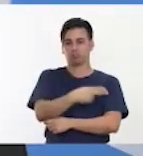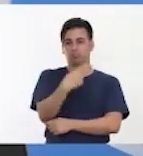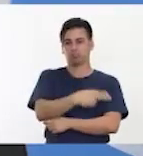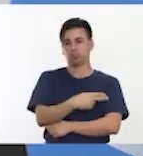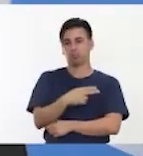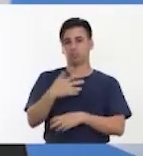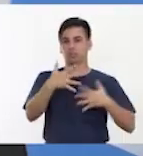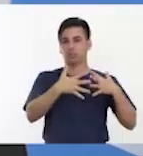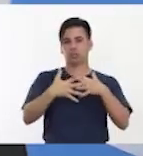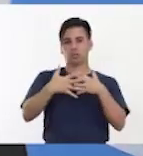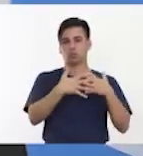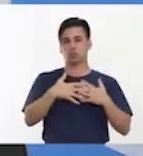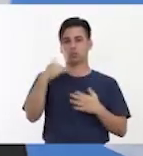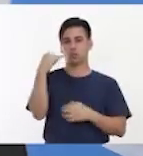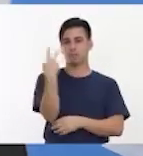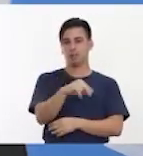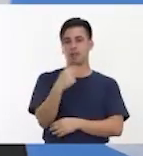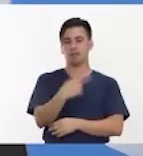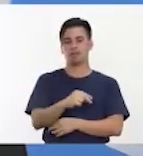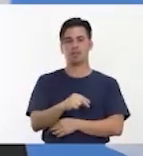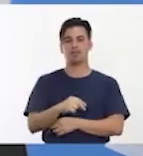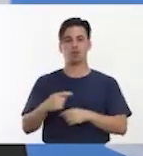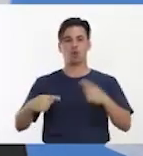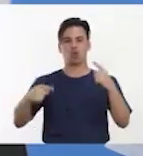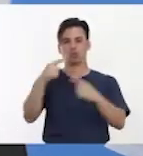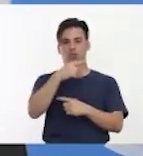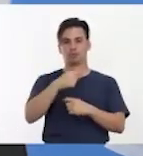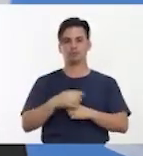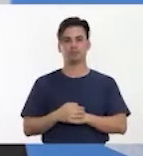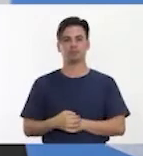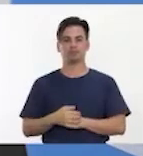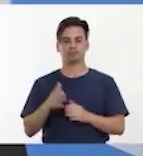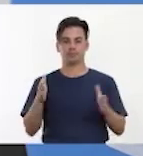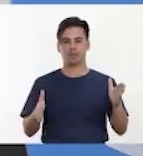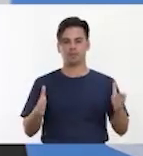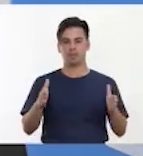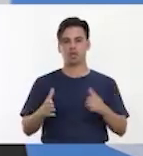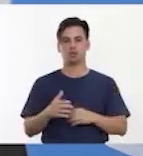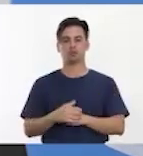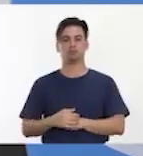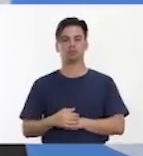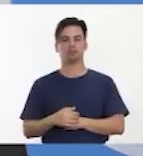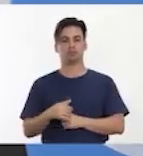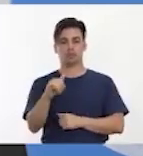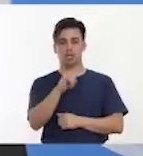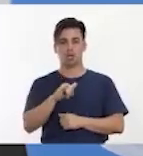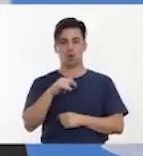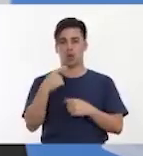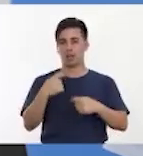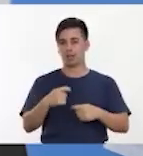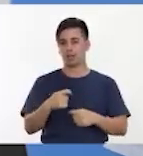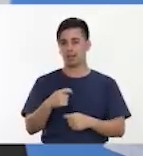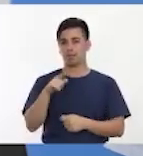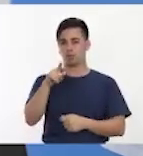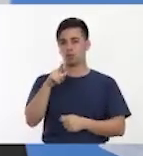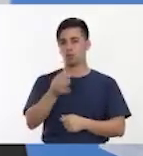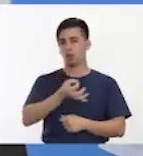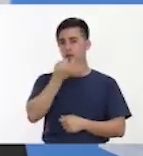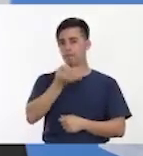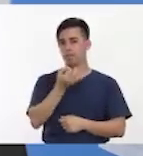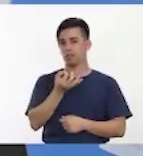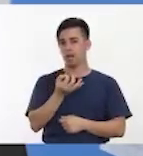periodo. Igualmente, deben destacar la respuesta del pueblo